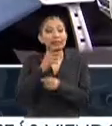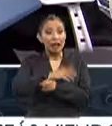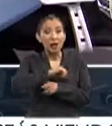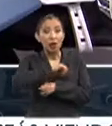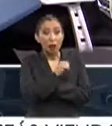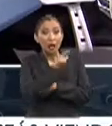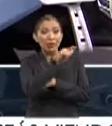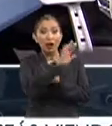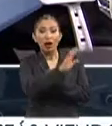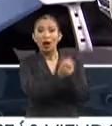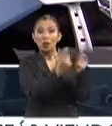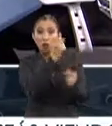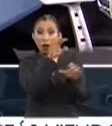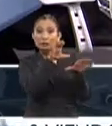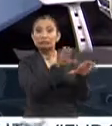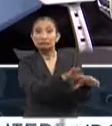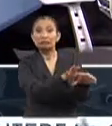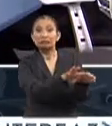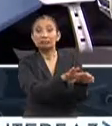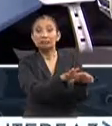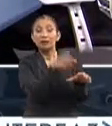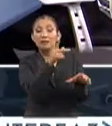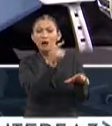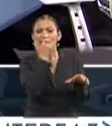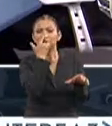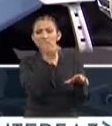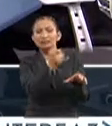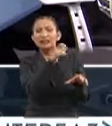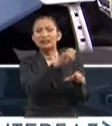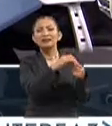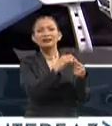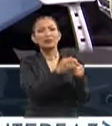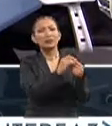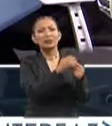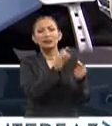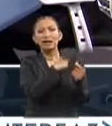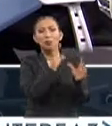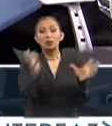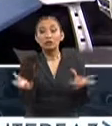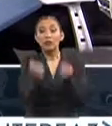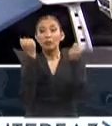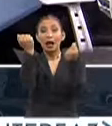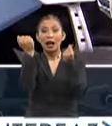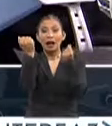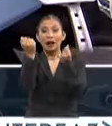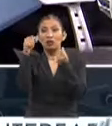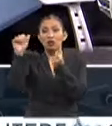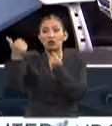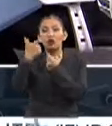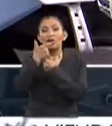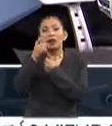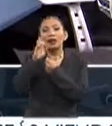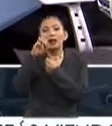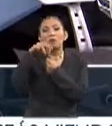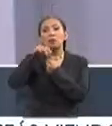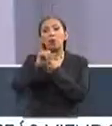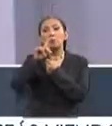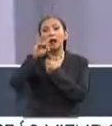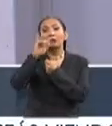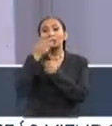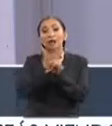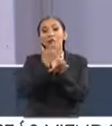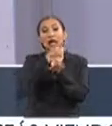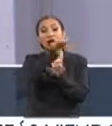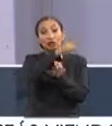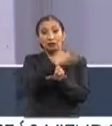tienen resguardadas en este espacio, pero lo curioso es que esas semillas se tuvieron que rescatar del Banco de Germoplasma de Estados Unidos.